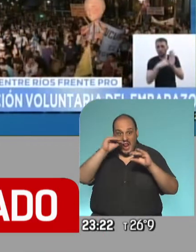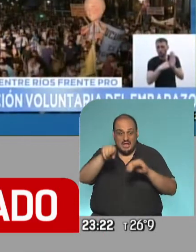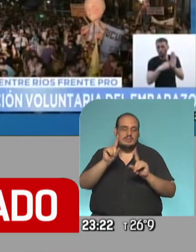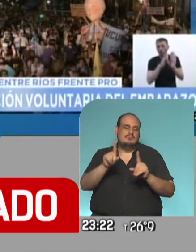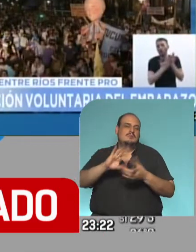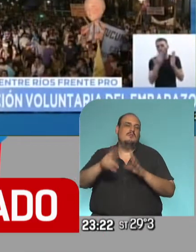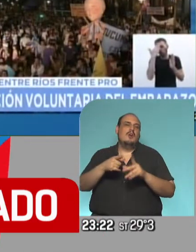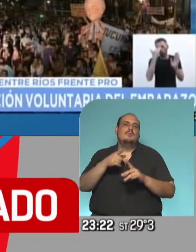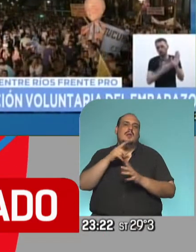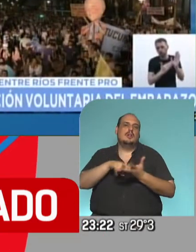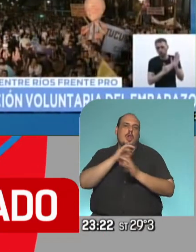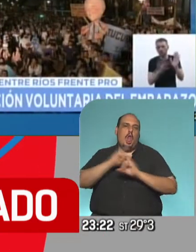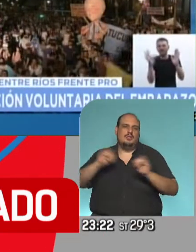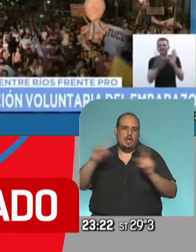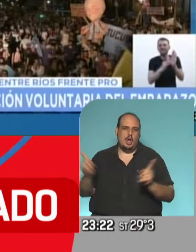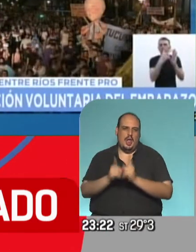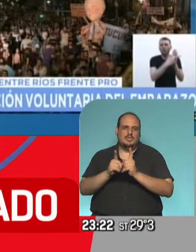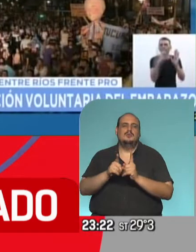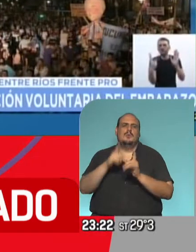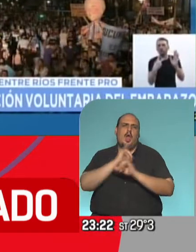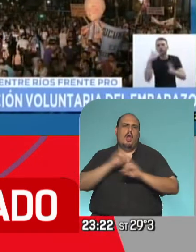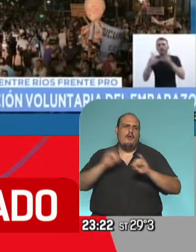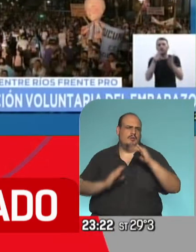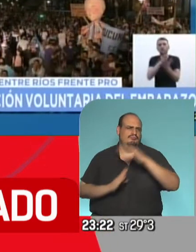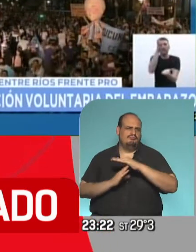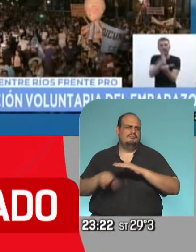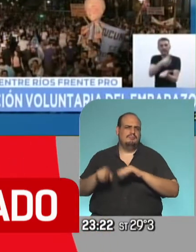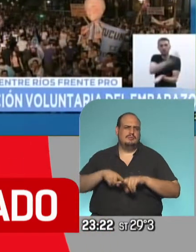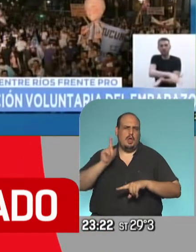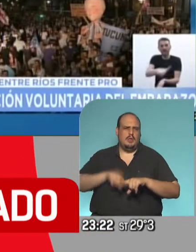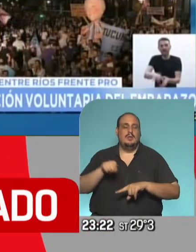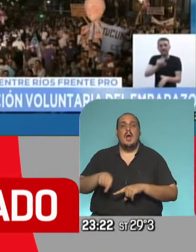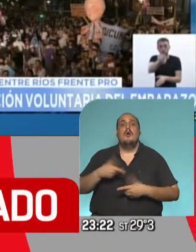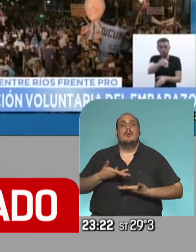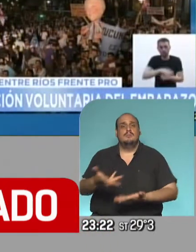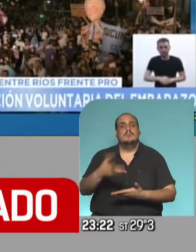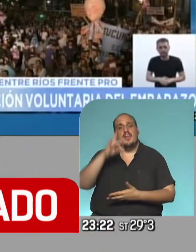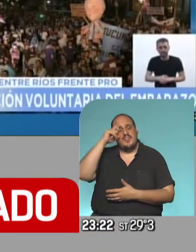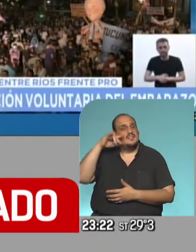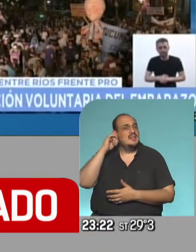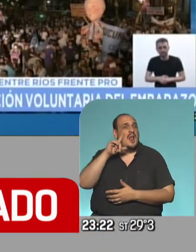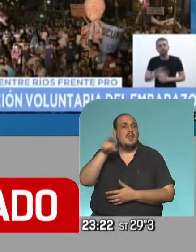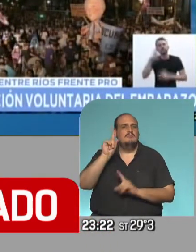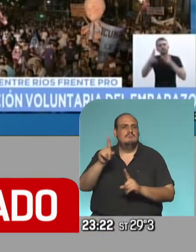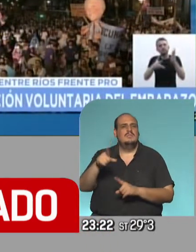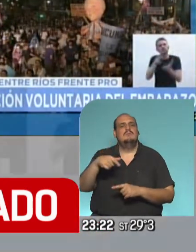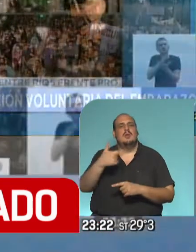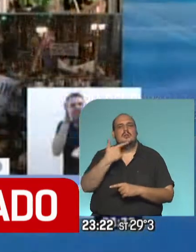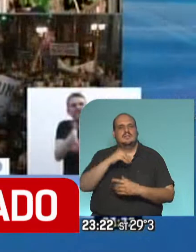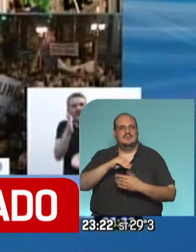de noticiero más breve, pero con todas las principales informaciones del día. Vamos a escuchar ahora lo que dice De Angeli allí en el recinto de la Cámara